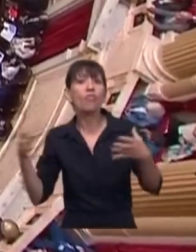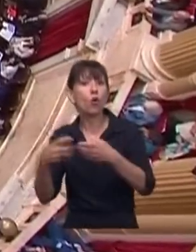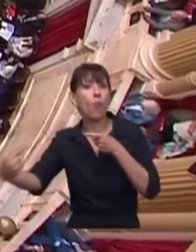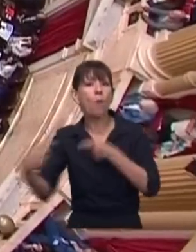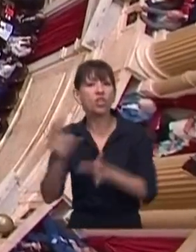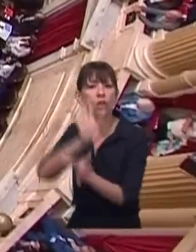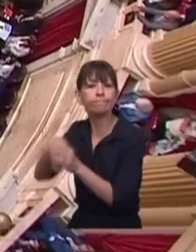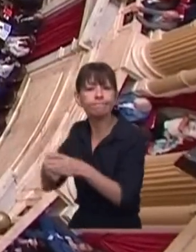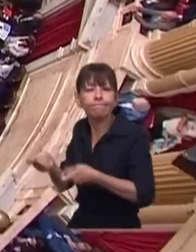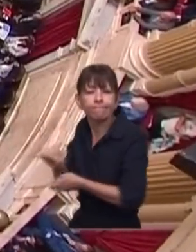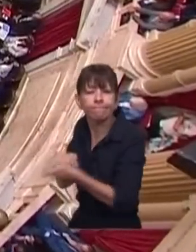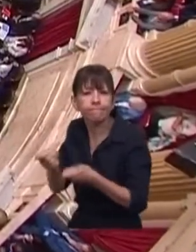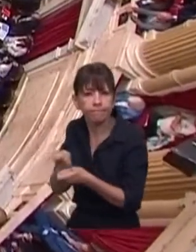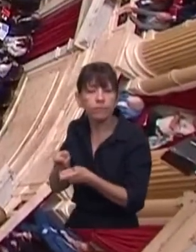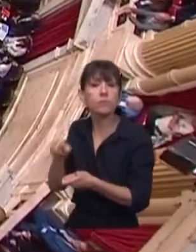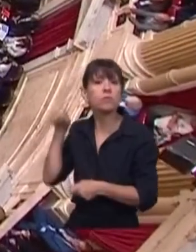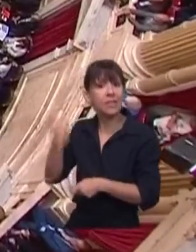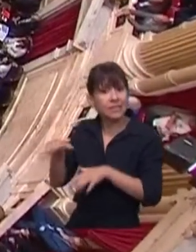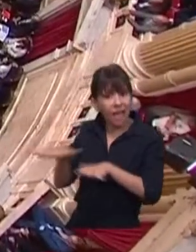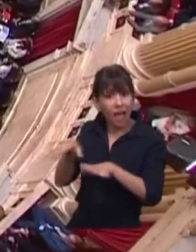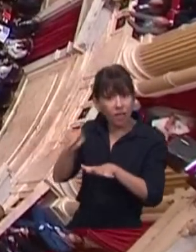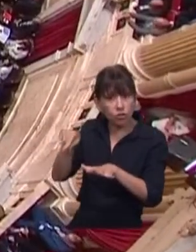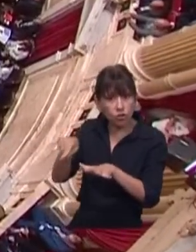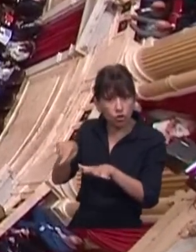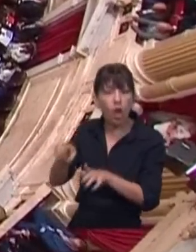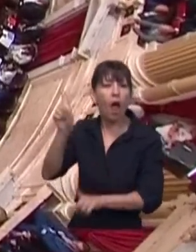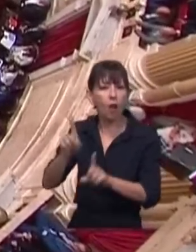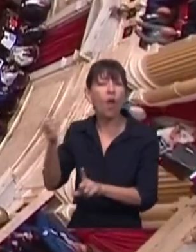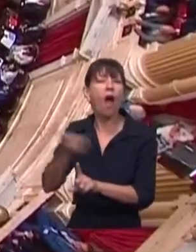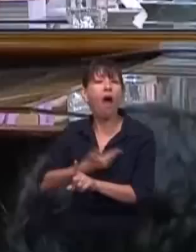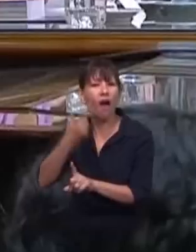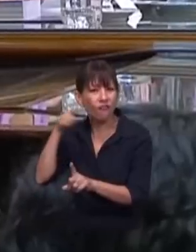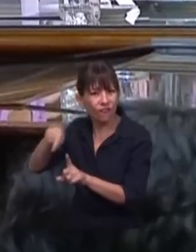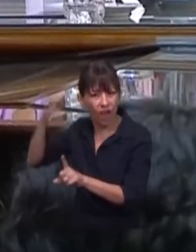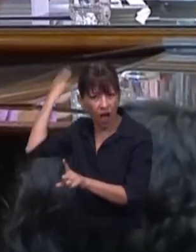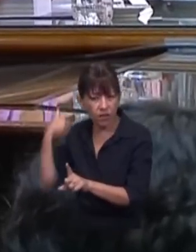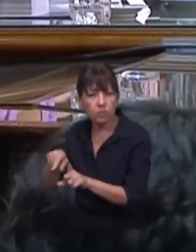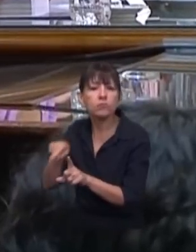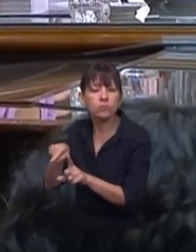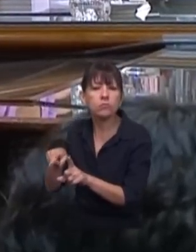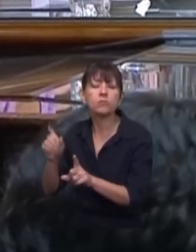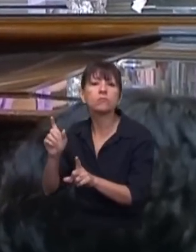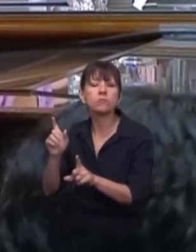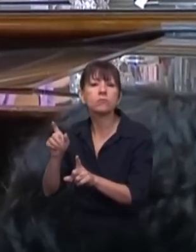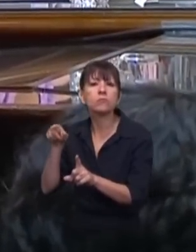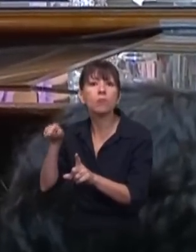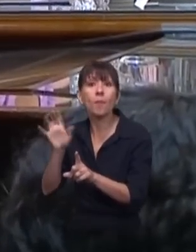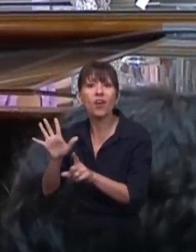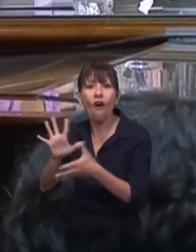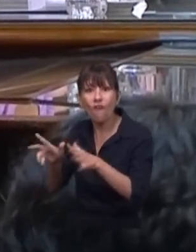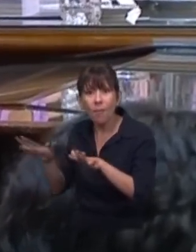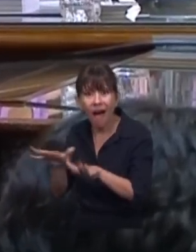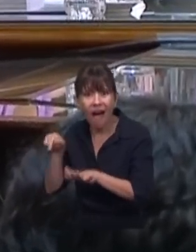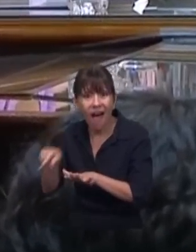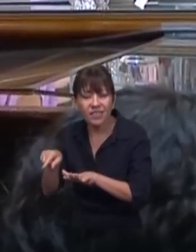varias ocasiones, este accionar fue apuntalado por los servicios de inteligencia y seguridad en clara violación a las prohibiciones